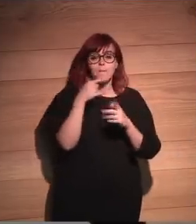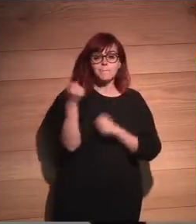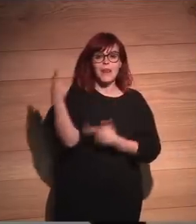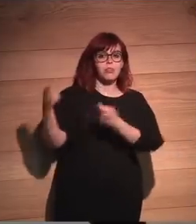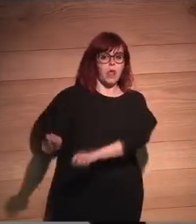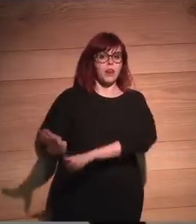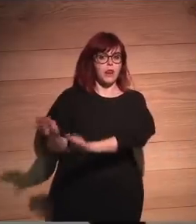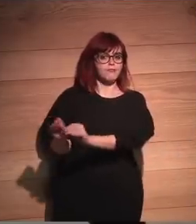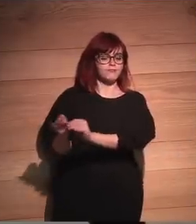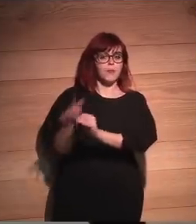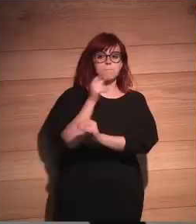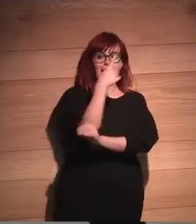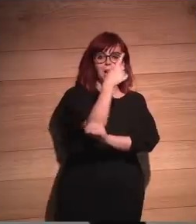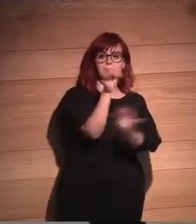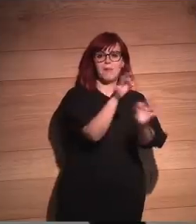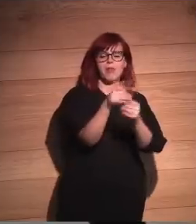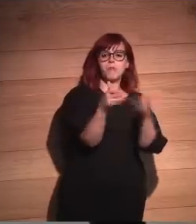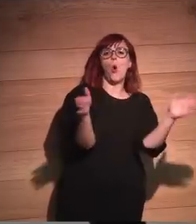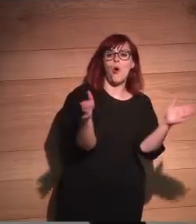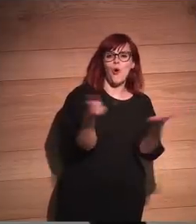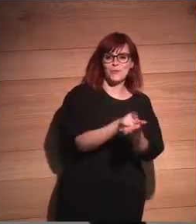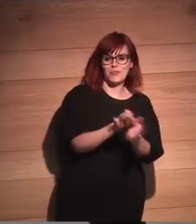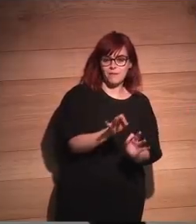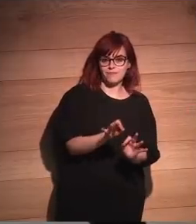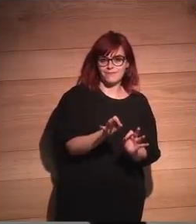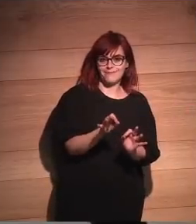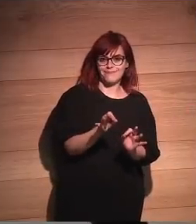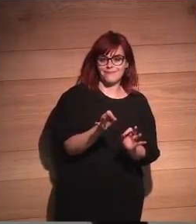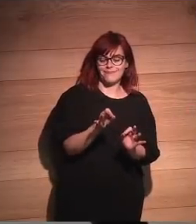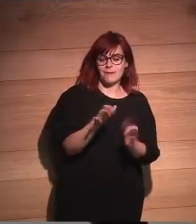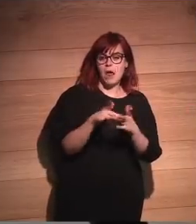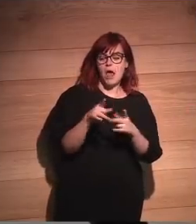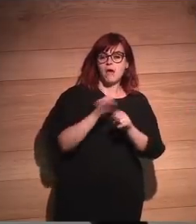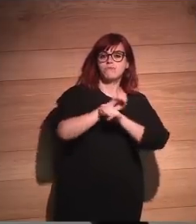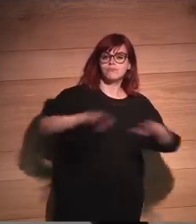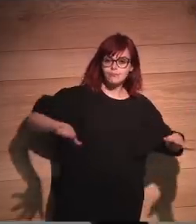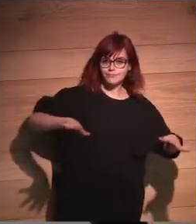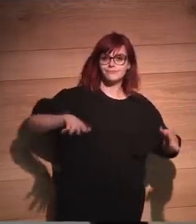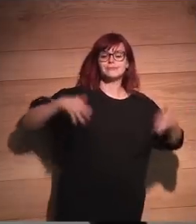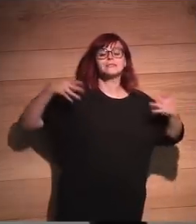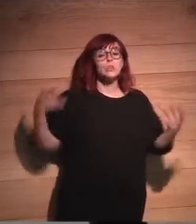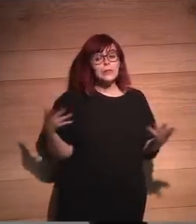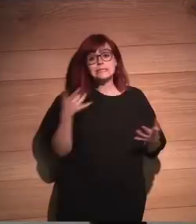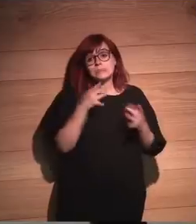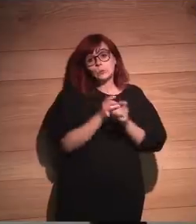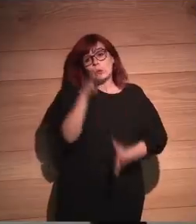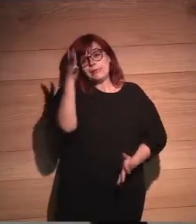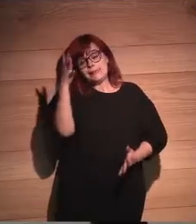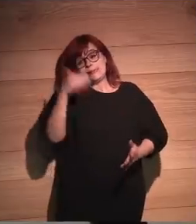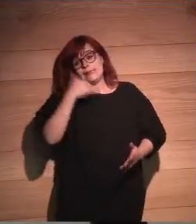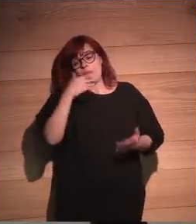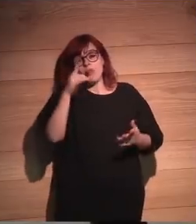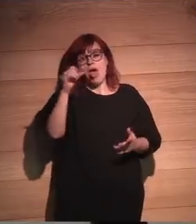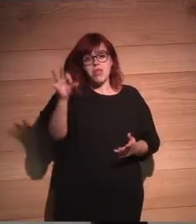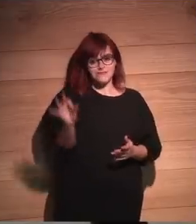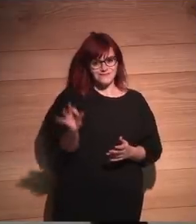1.000 y ya tienen otras 1.000 preparadas que las vuelven a activar. Afortunadamente, el Daesh